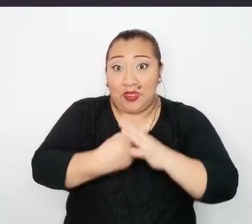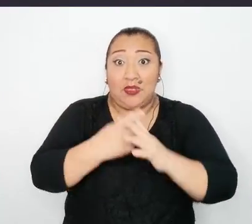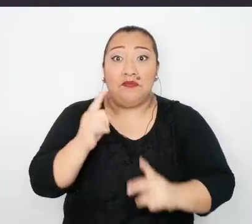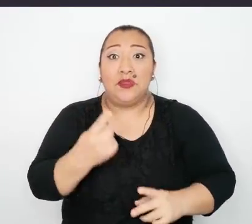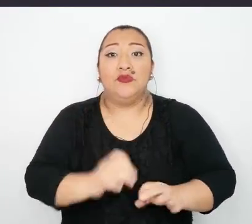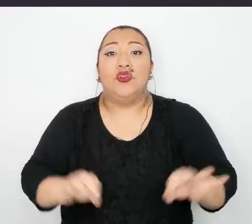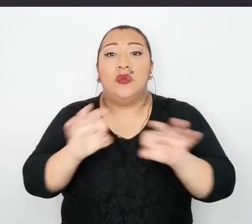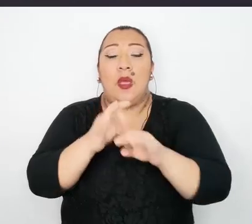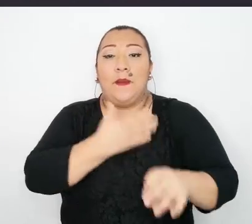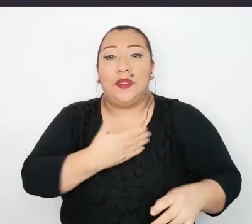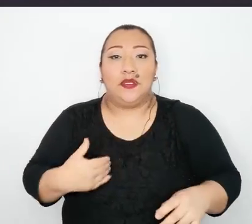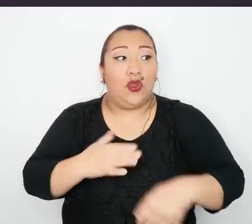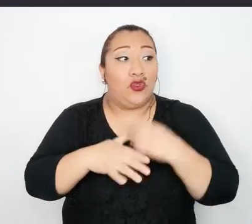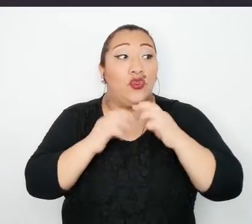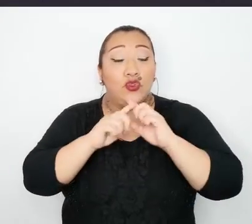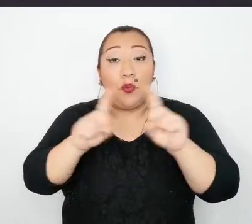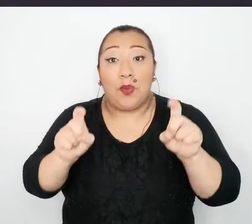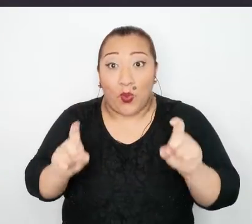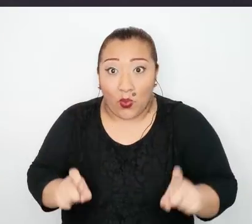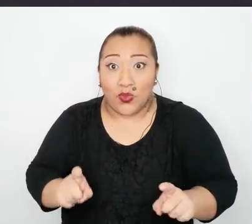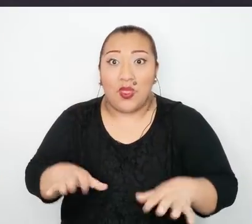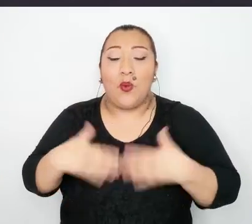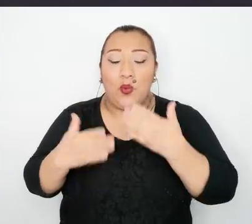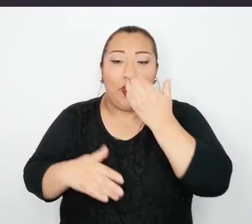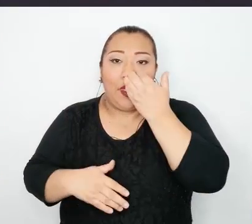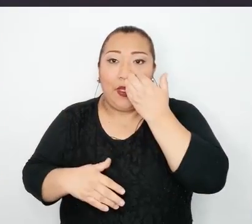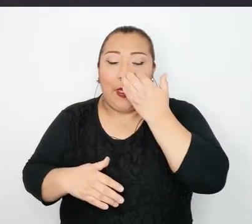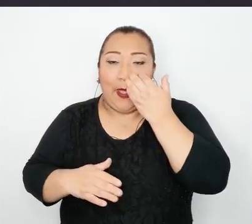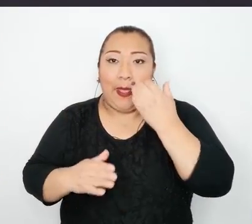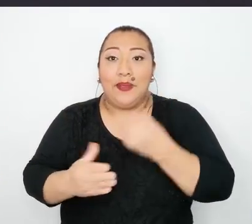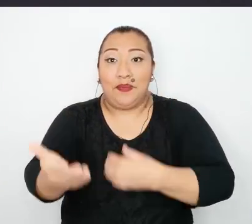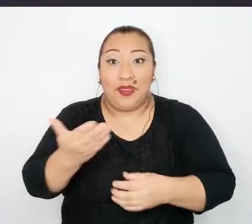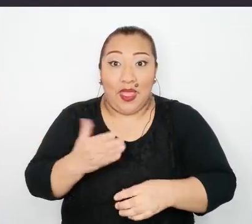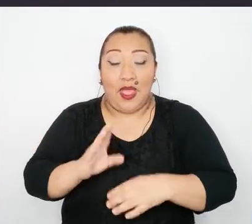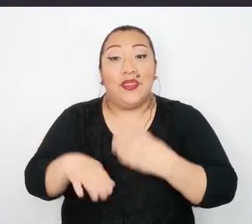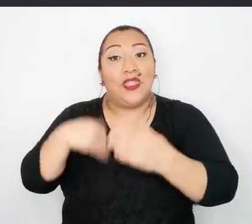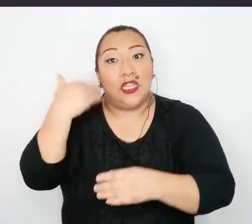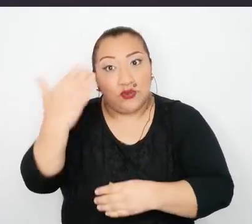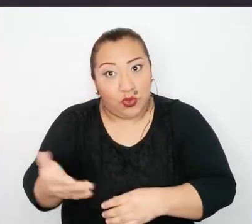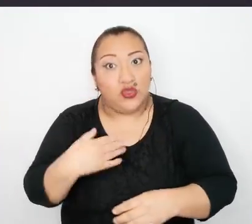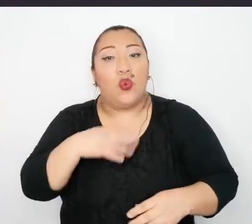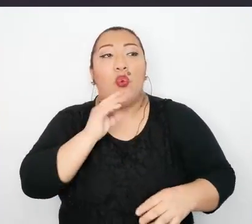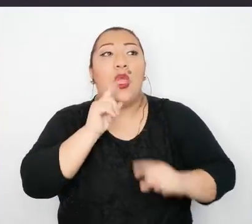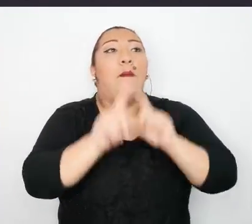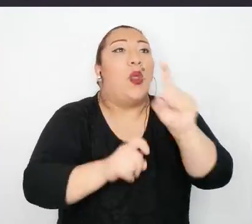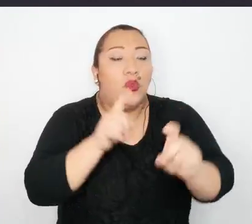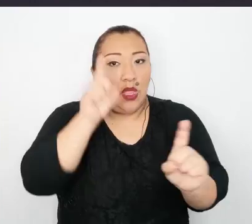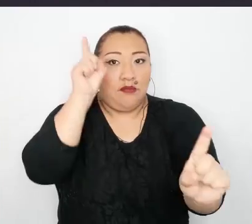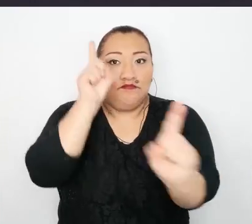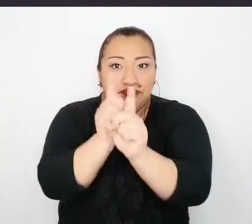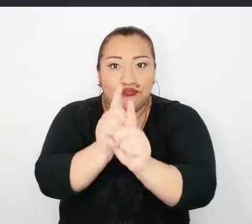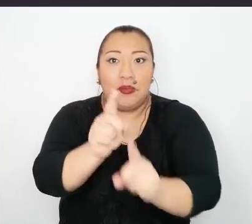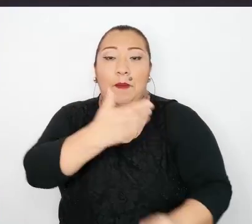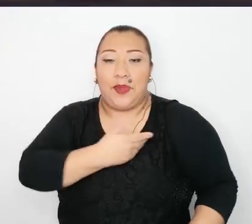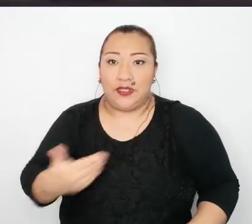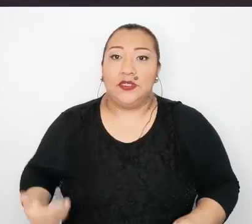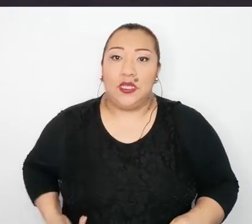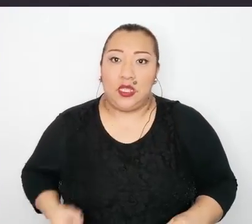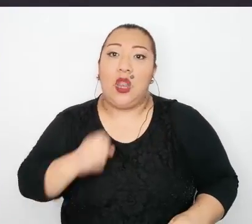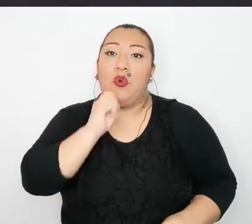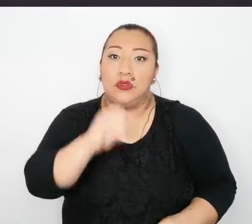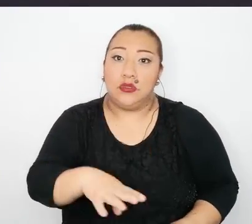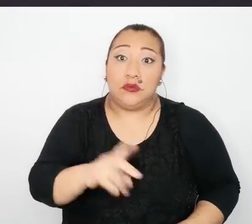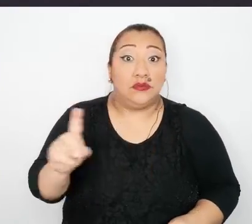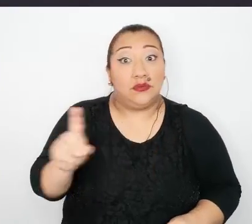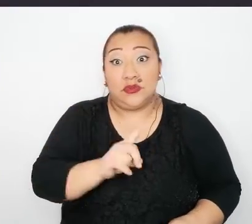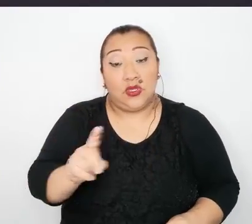la República. Creo que con esto contesto su pregunta. Voy a abordar, si me da la oportunidad, voy a abordar este tema directamente